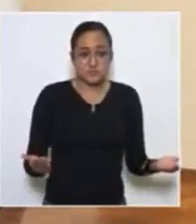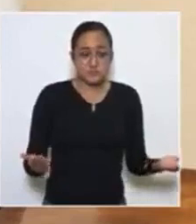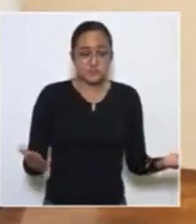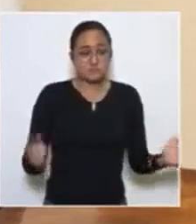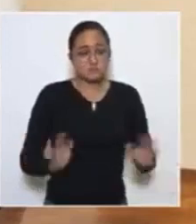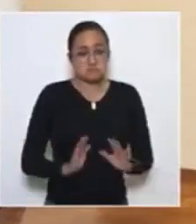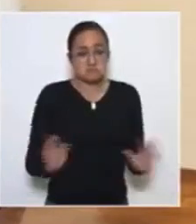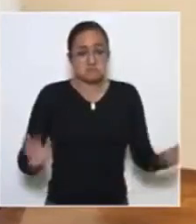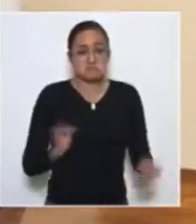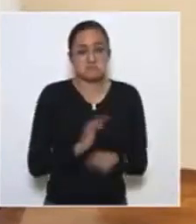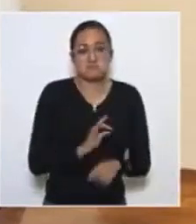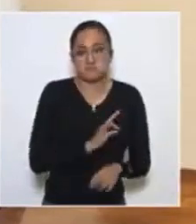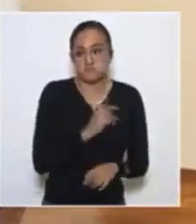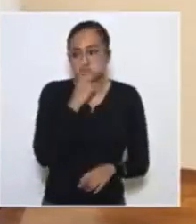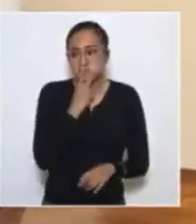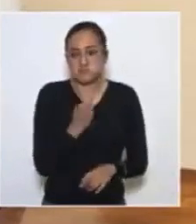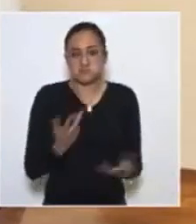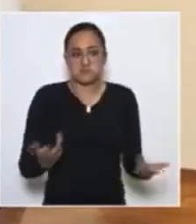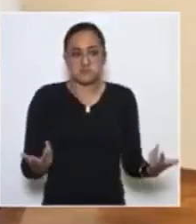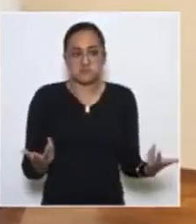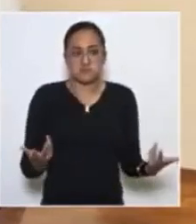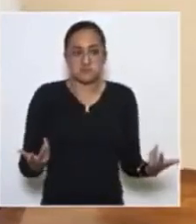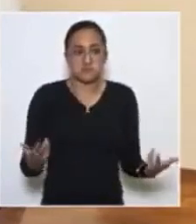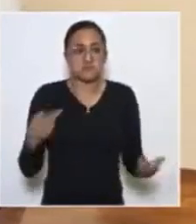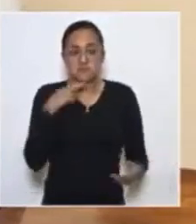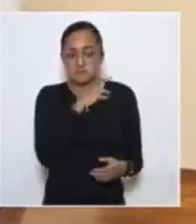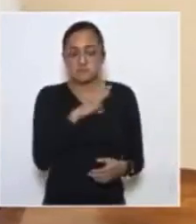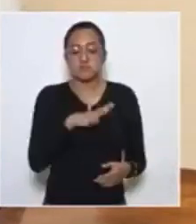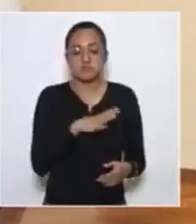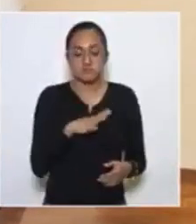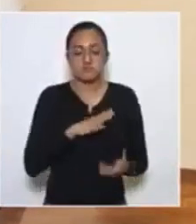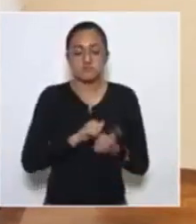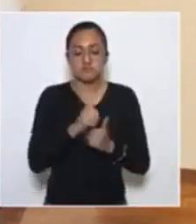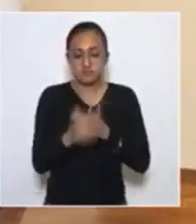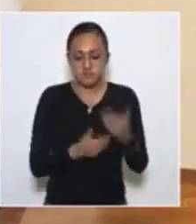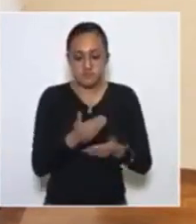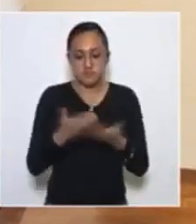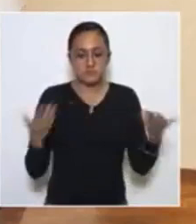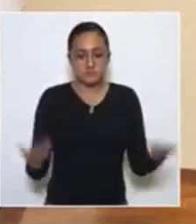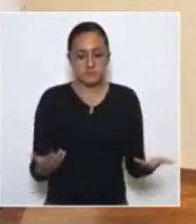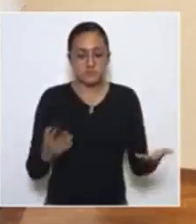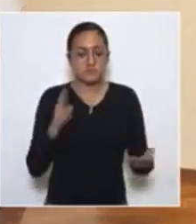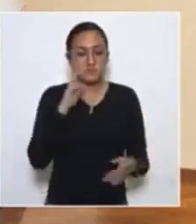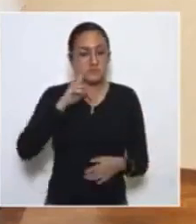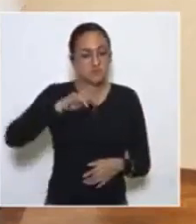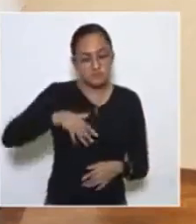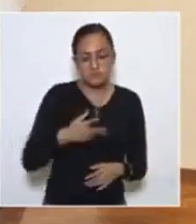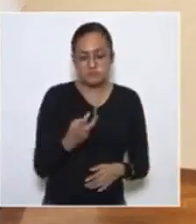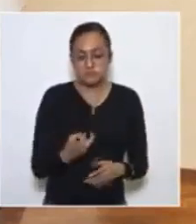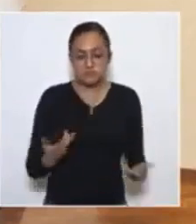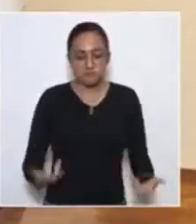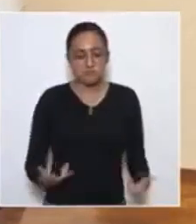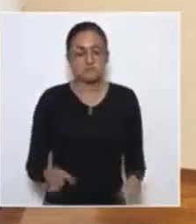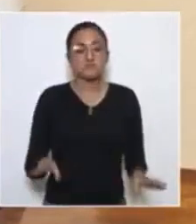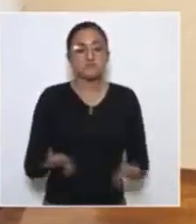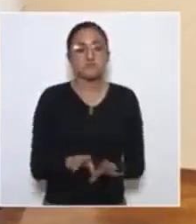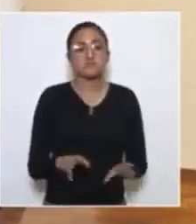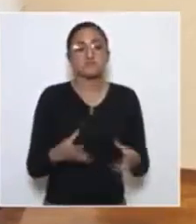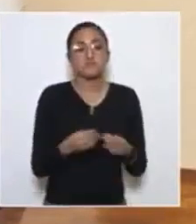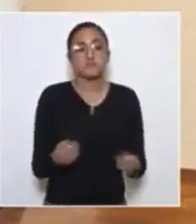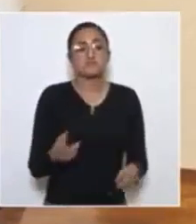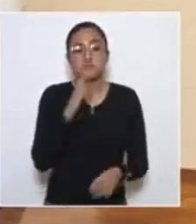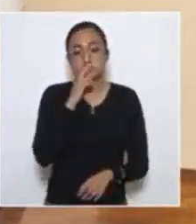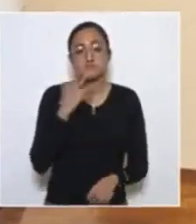Y ya es lo que puedo decir. Pronto habrá la evolución de esas averiguaciones y la determinación de